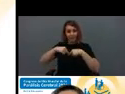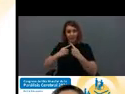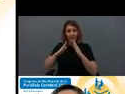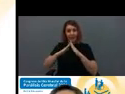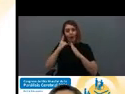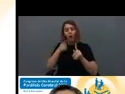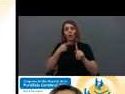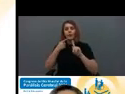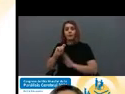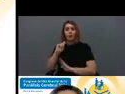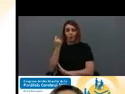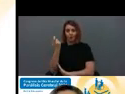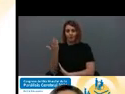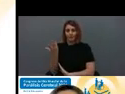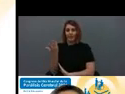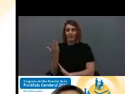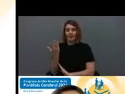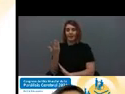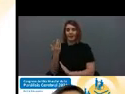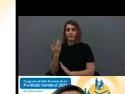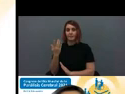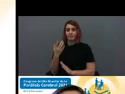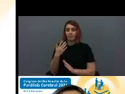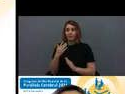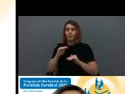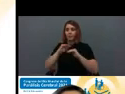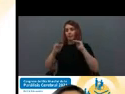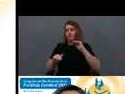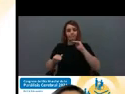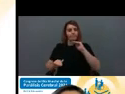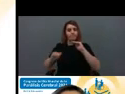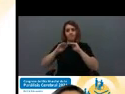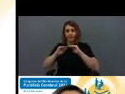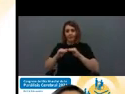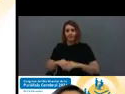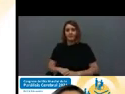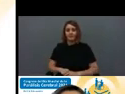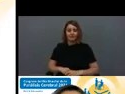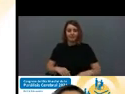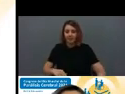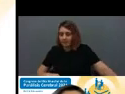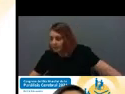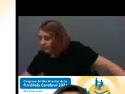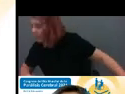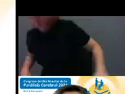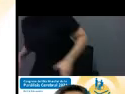para poder llevar a cabo esa ruptura de esa desigualdad en el ámbito privado doméstico?